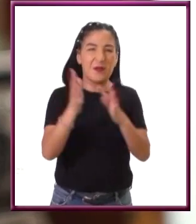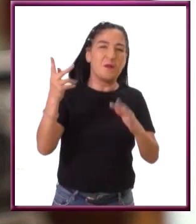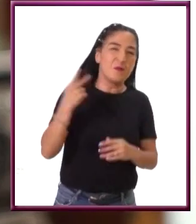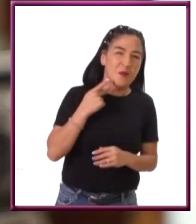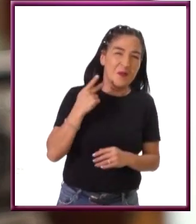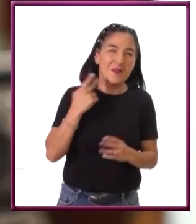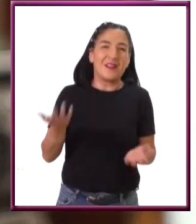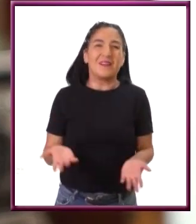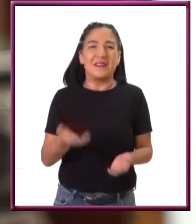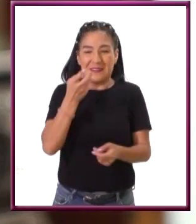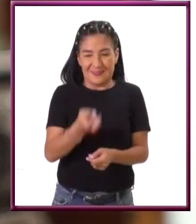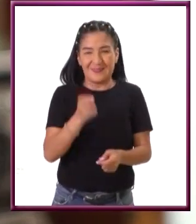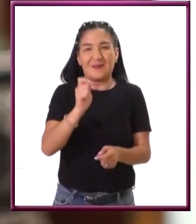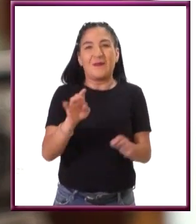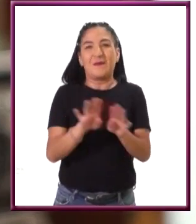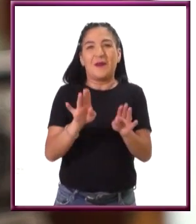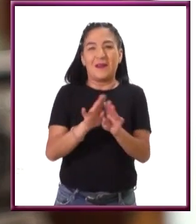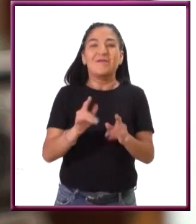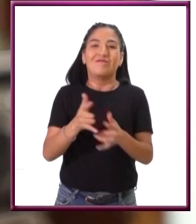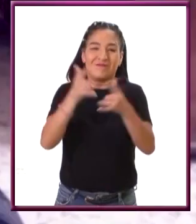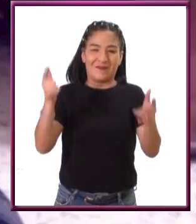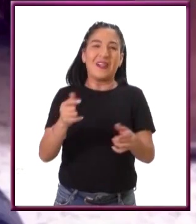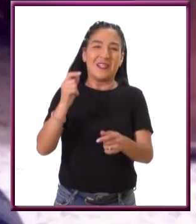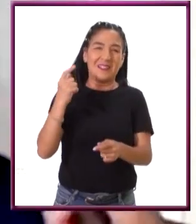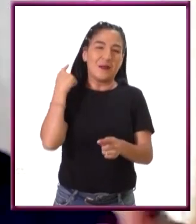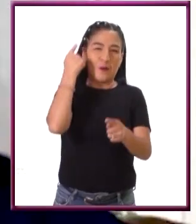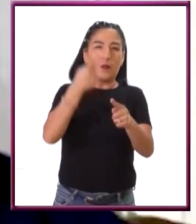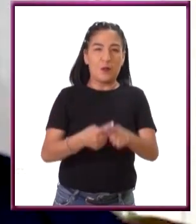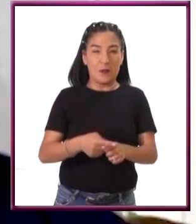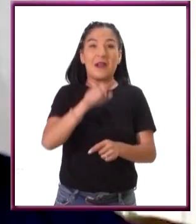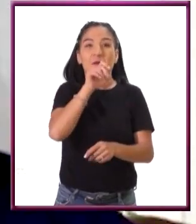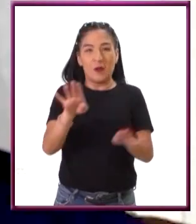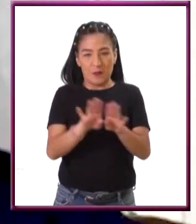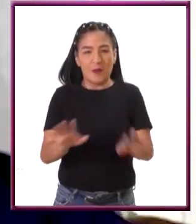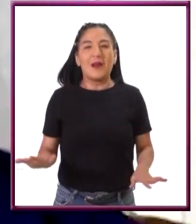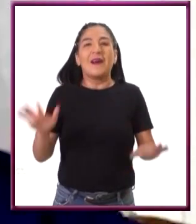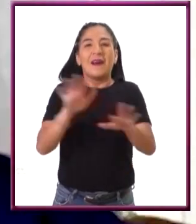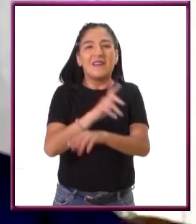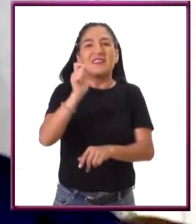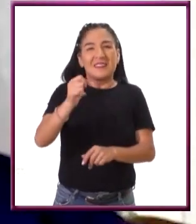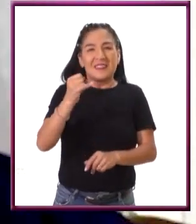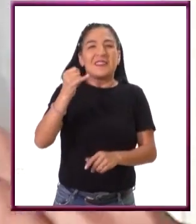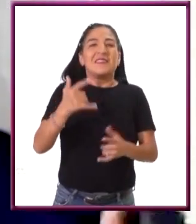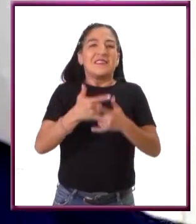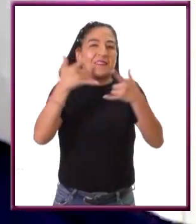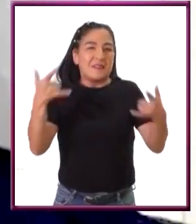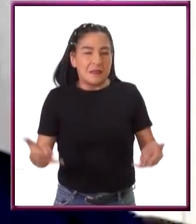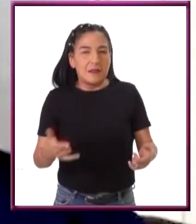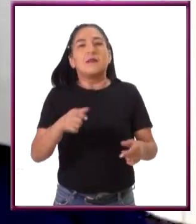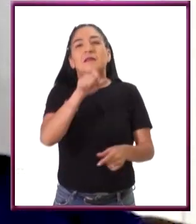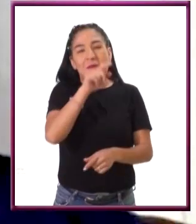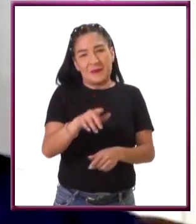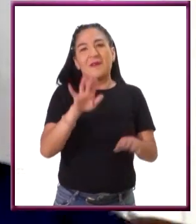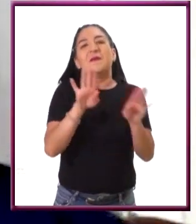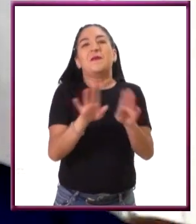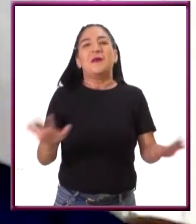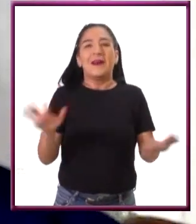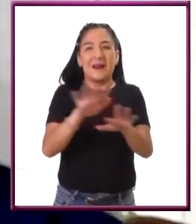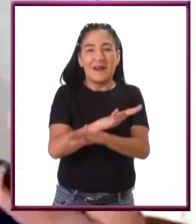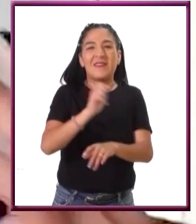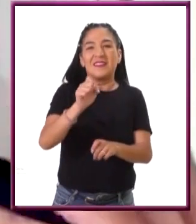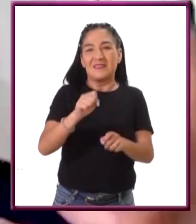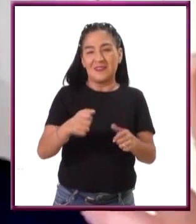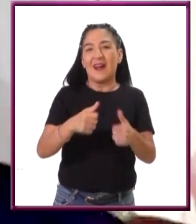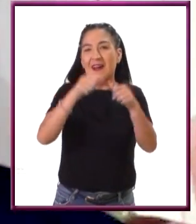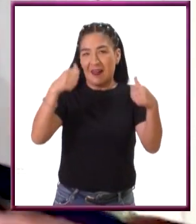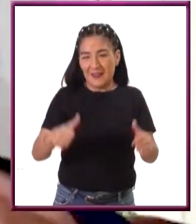los políticos y como estos grandes sucesos históricos. Así como cambiamos ya nuestra idea de historia, vamos a tener que cambiar nuestra historia de arte,